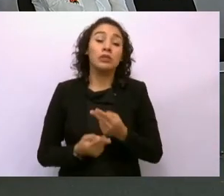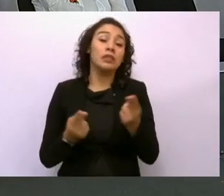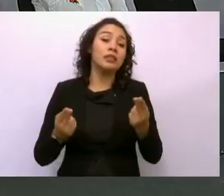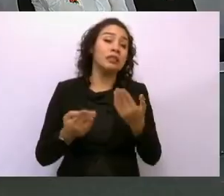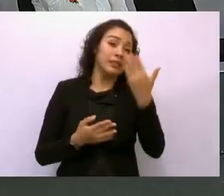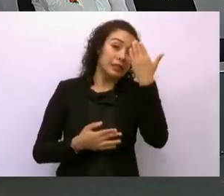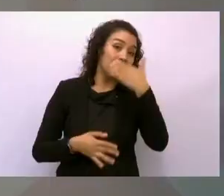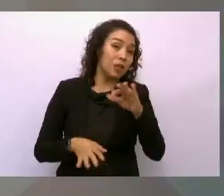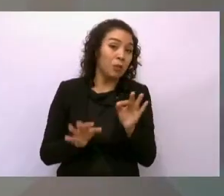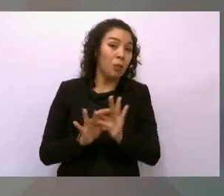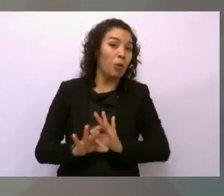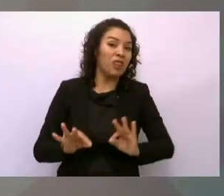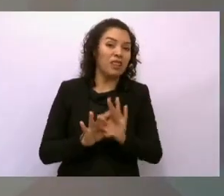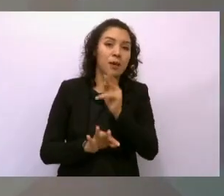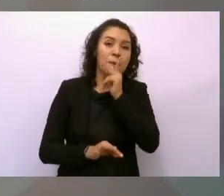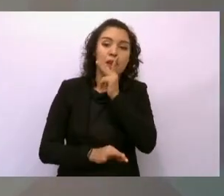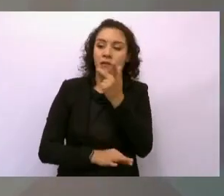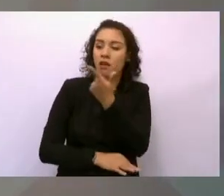vacuna.